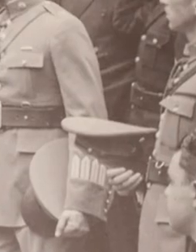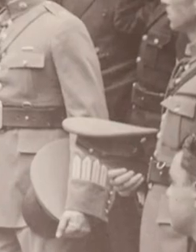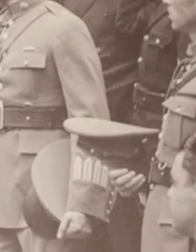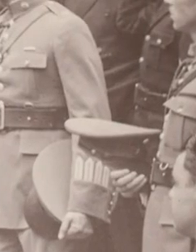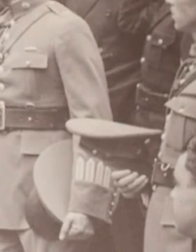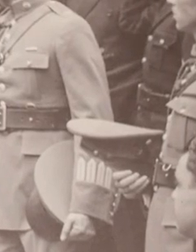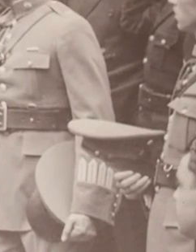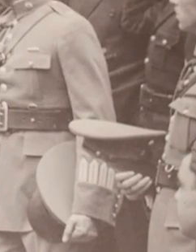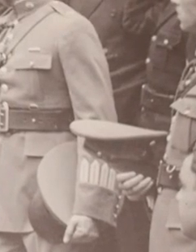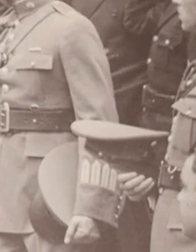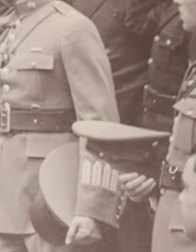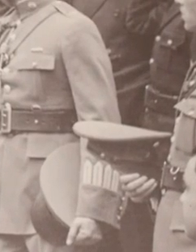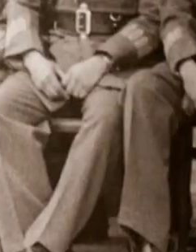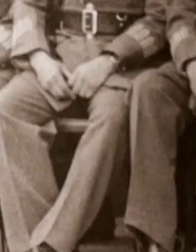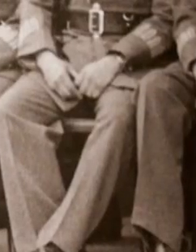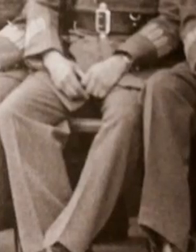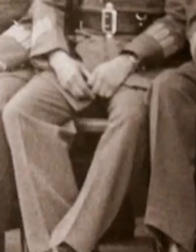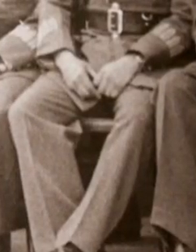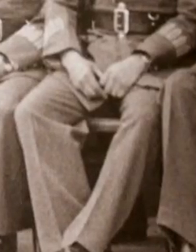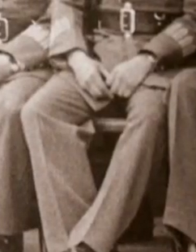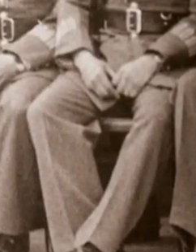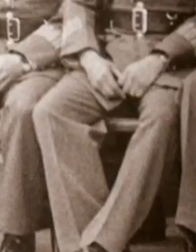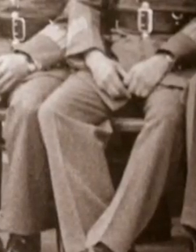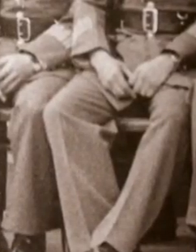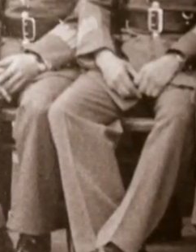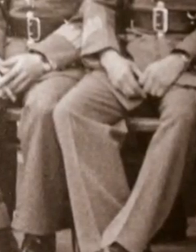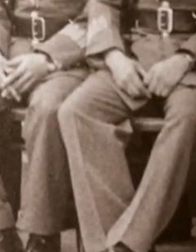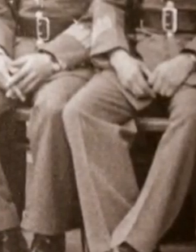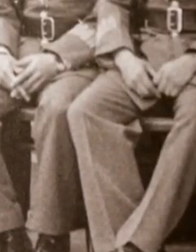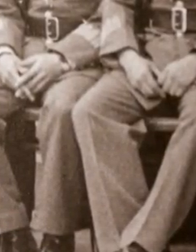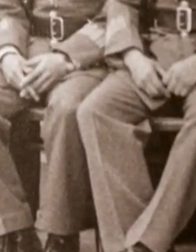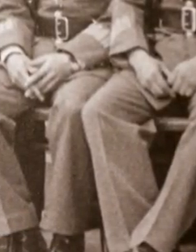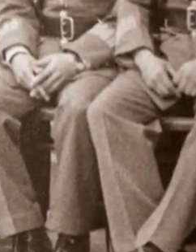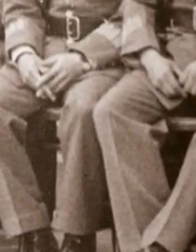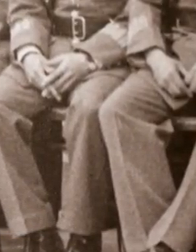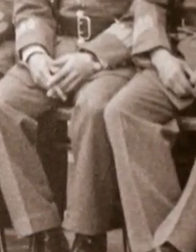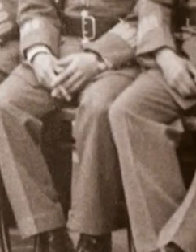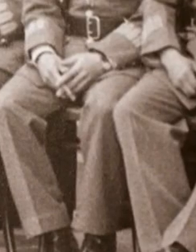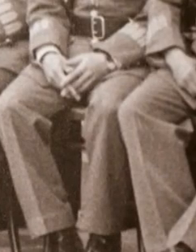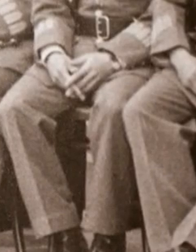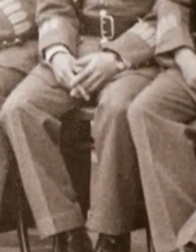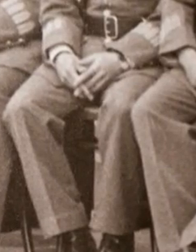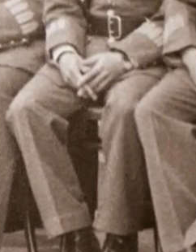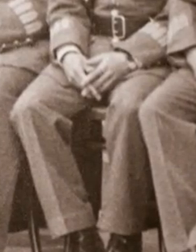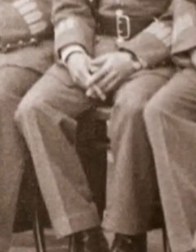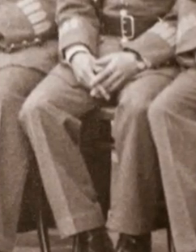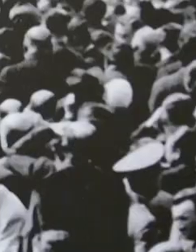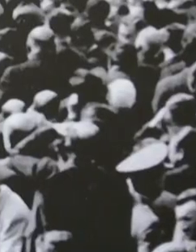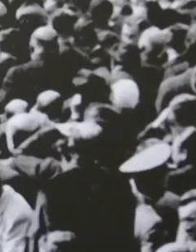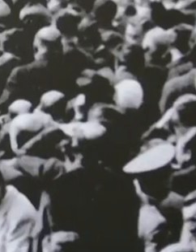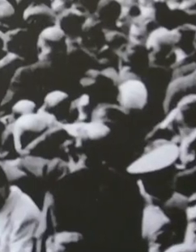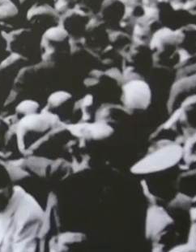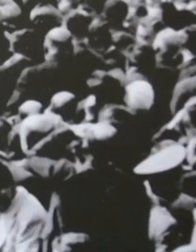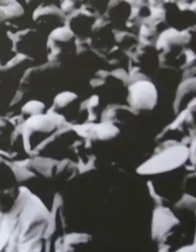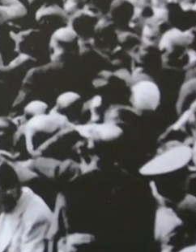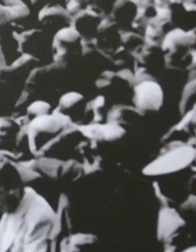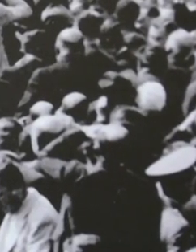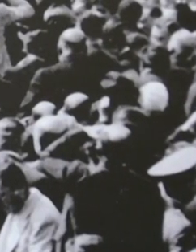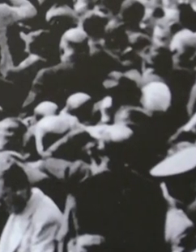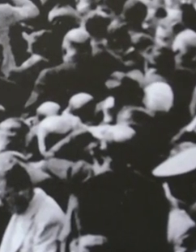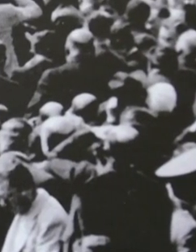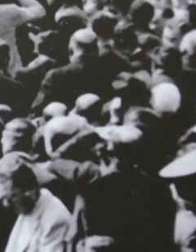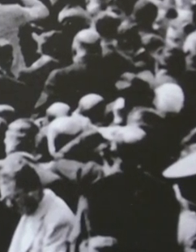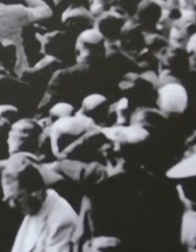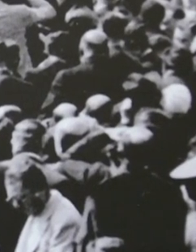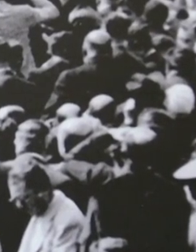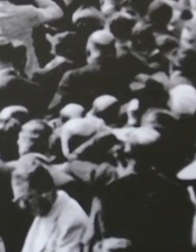Esa visión social y participativa sería la marca principal de su labor a partir de 1934, cuando fue